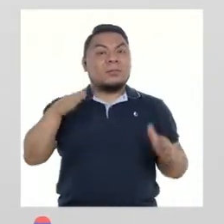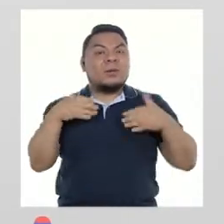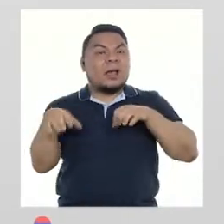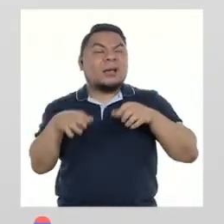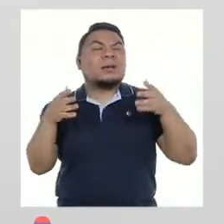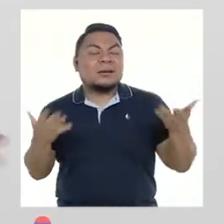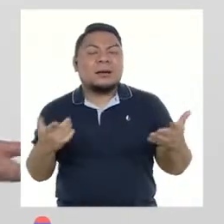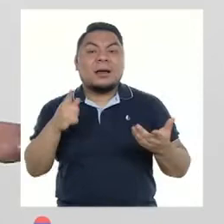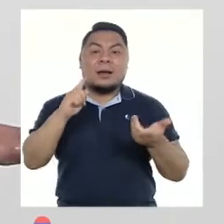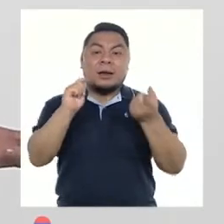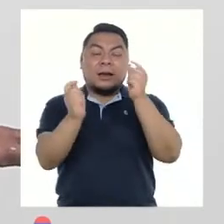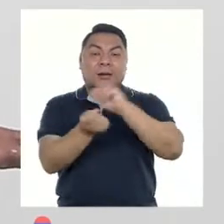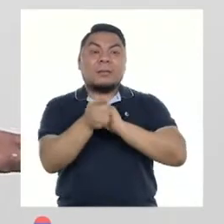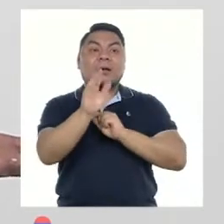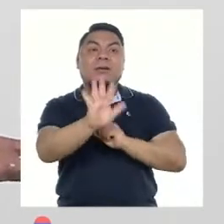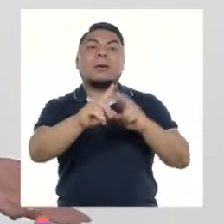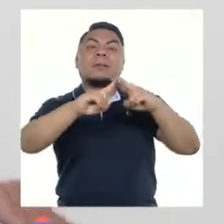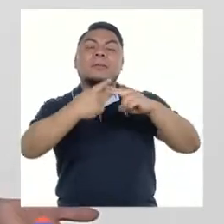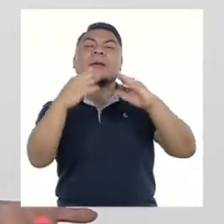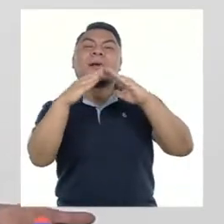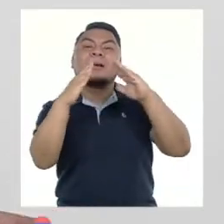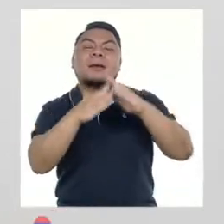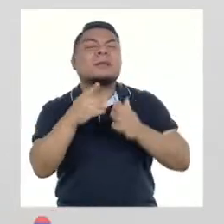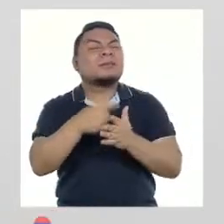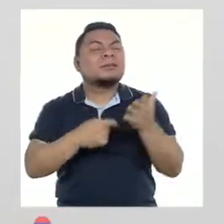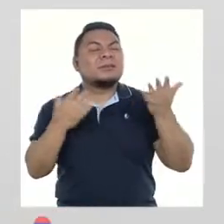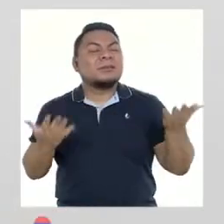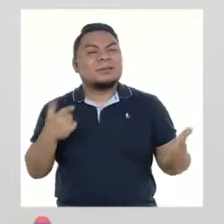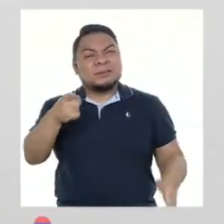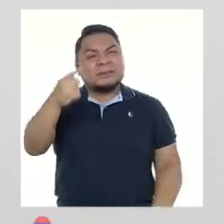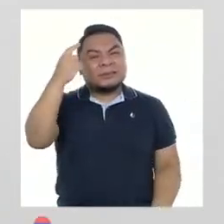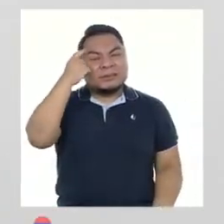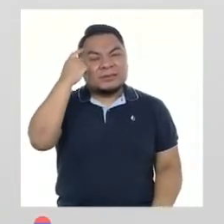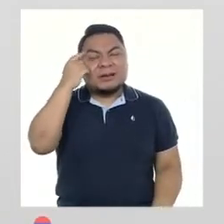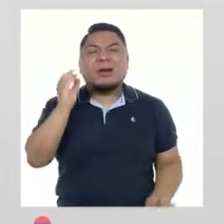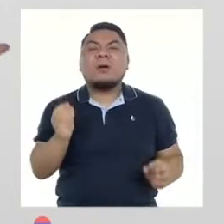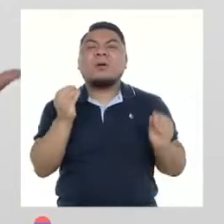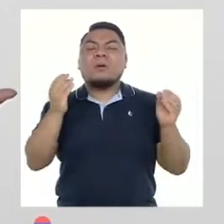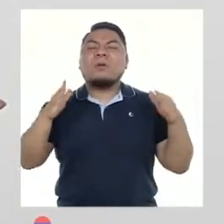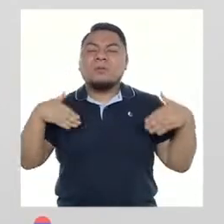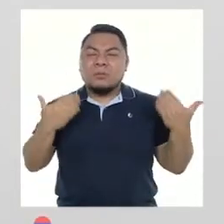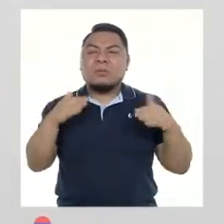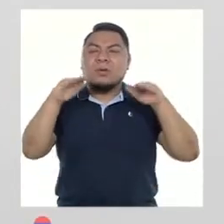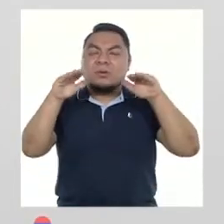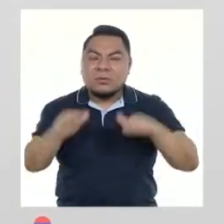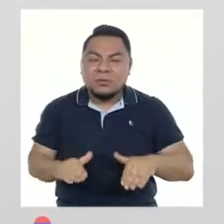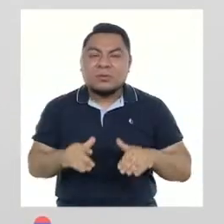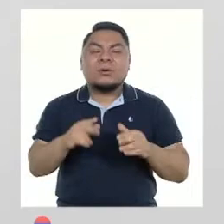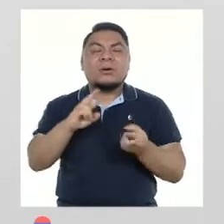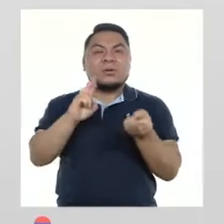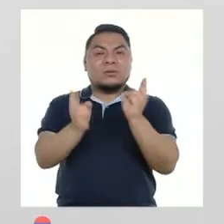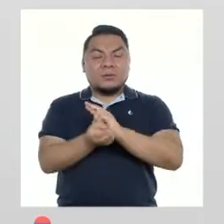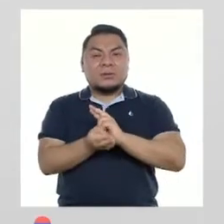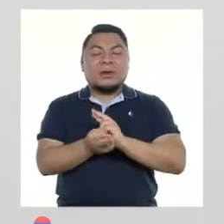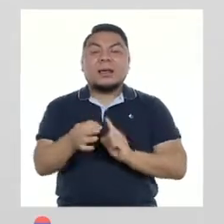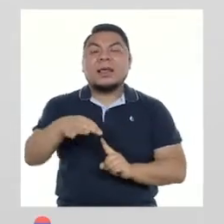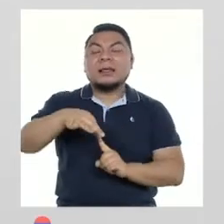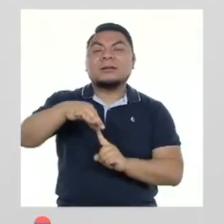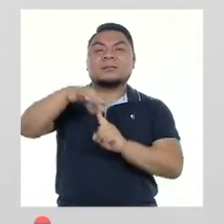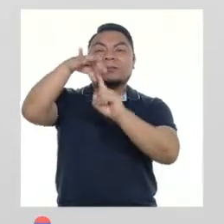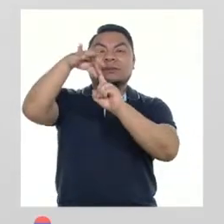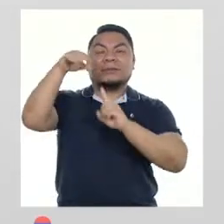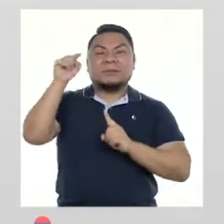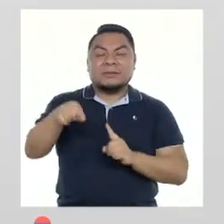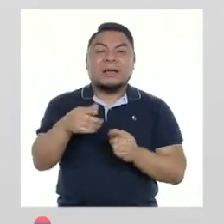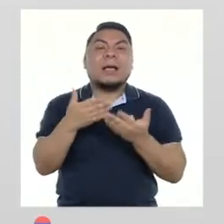podemos hacer es cambiar desde casa. ¿Qué tal si averiguamos cómo podemos reducir nuestros residuos,